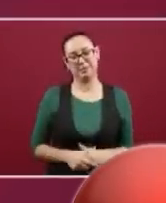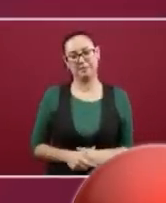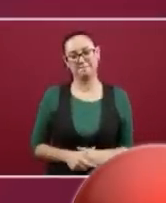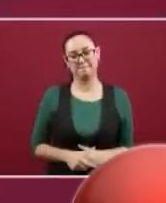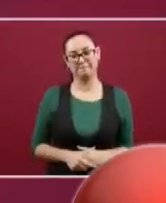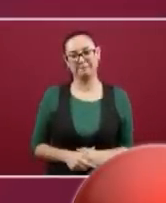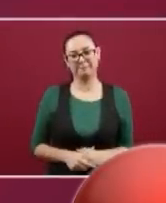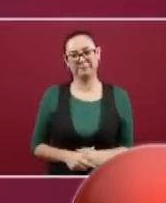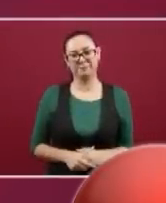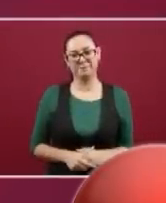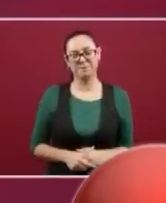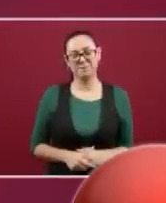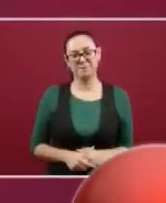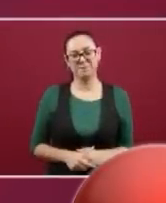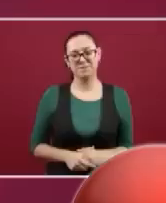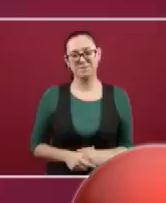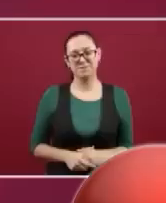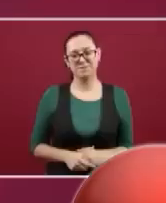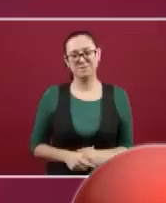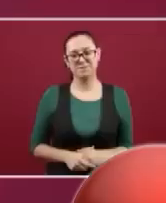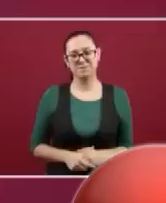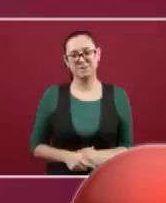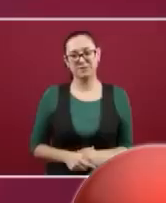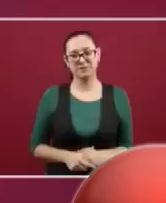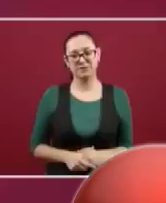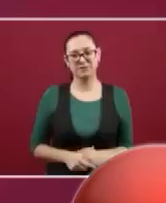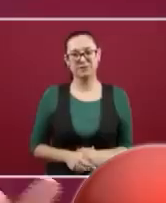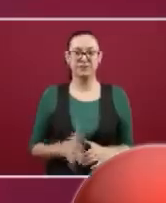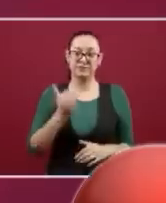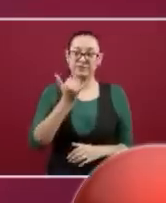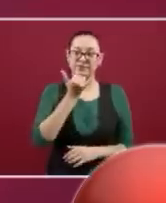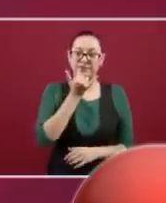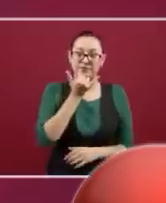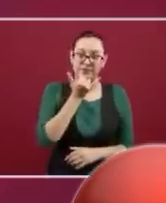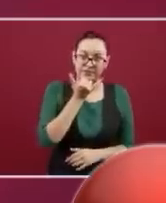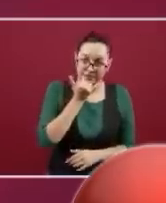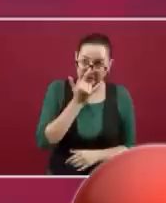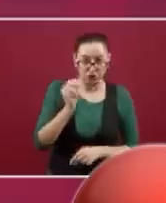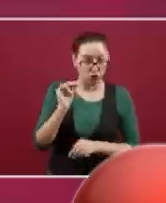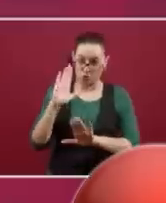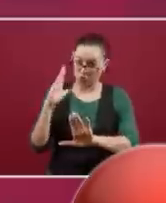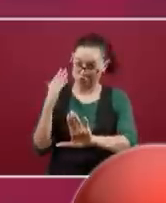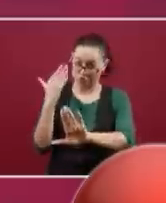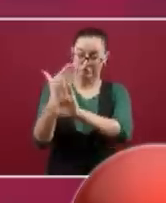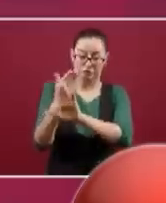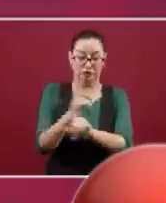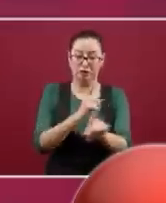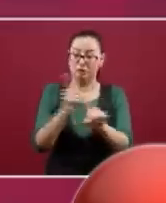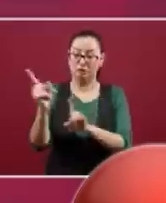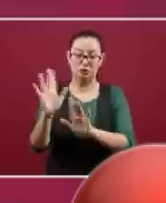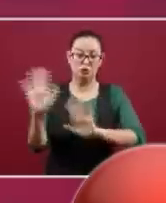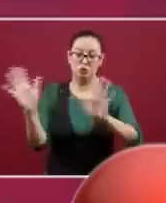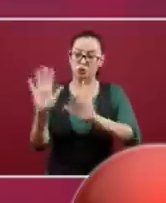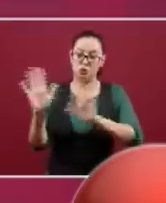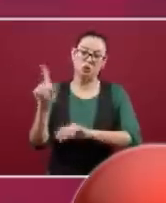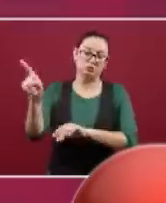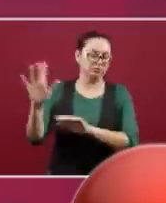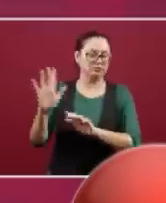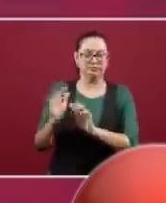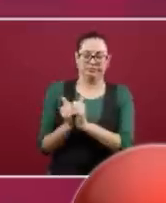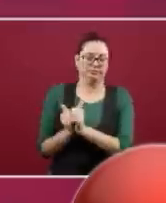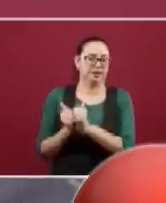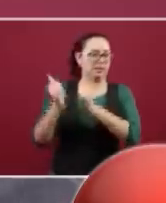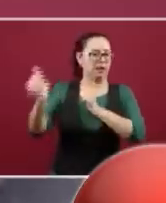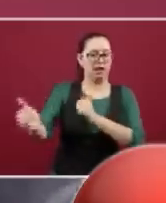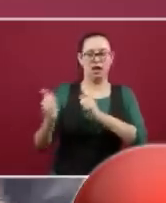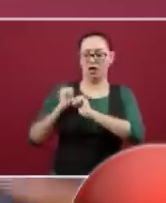y ofrezco disculpa por adelantado, no se vaya a ofender, o sea, es un poder autónomo, independiente, al